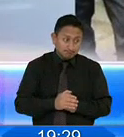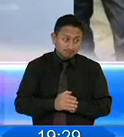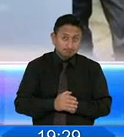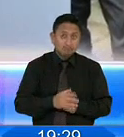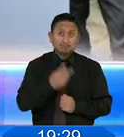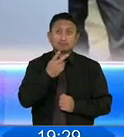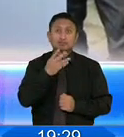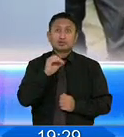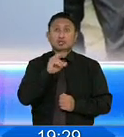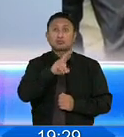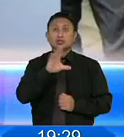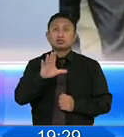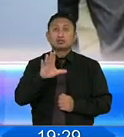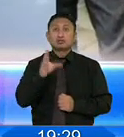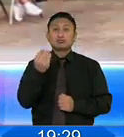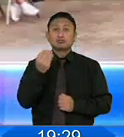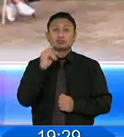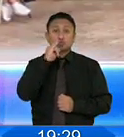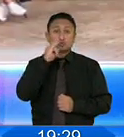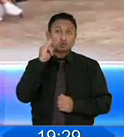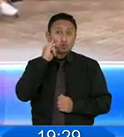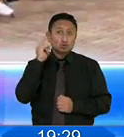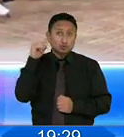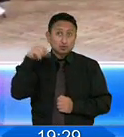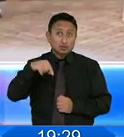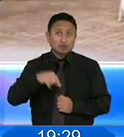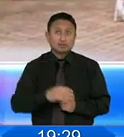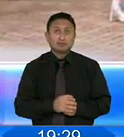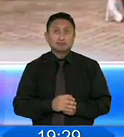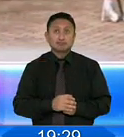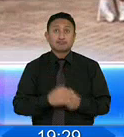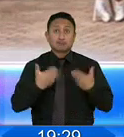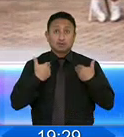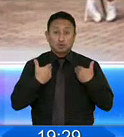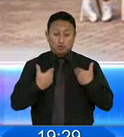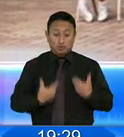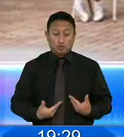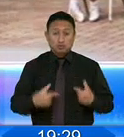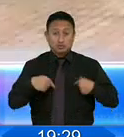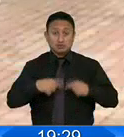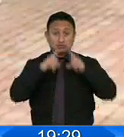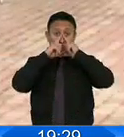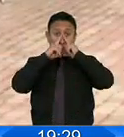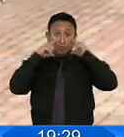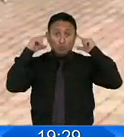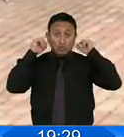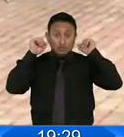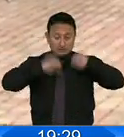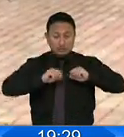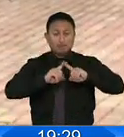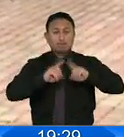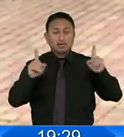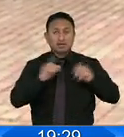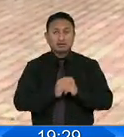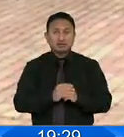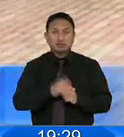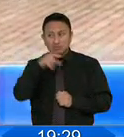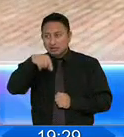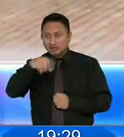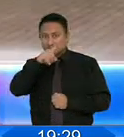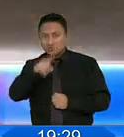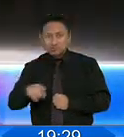20 y 25 niños prácticamente uniformados, eso sí con mascarilla, pero no podían estar aquí.